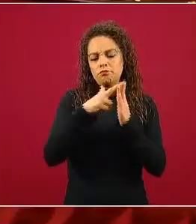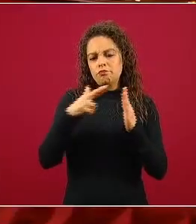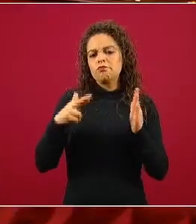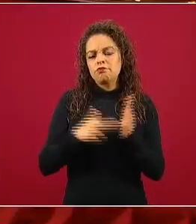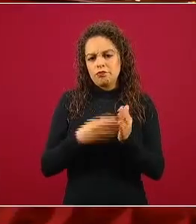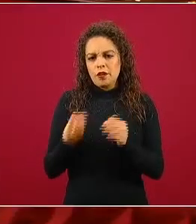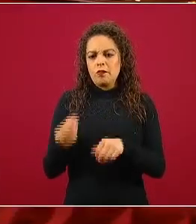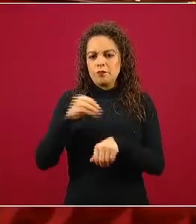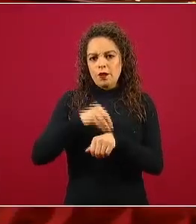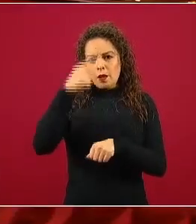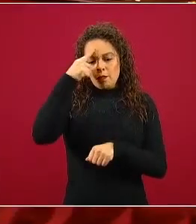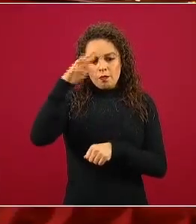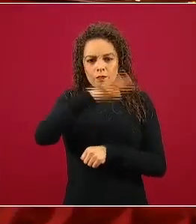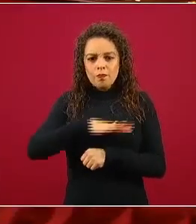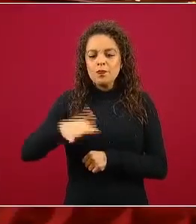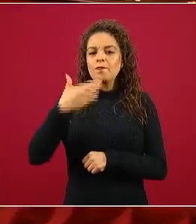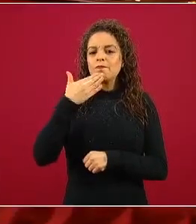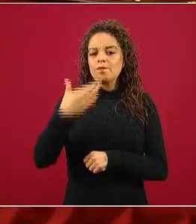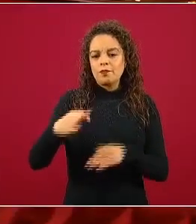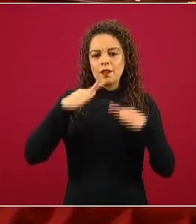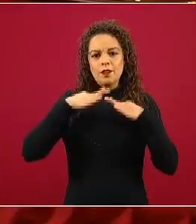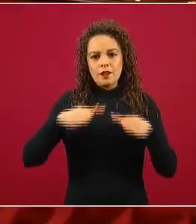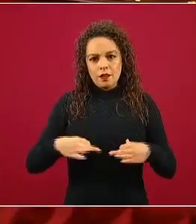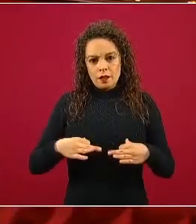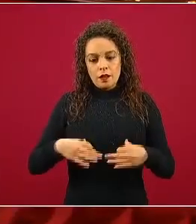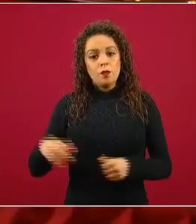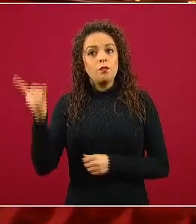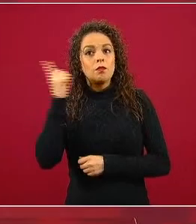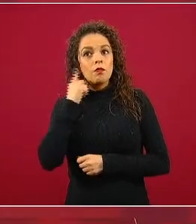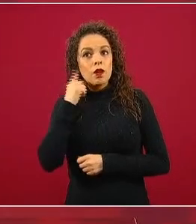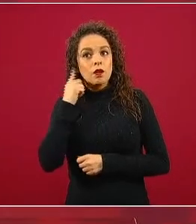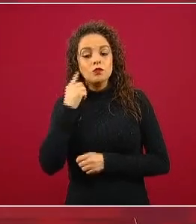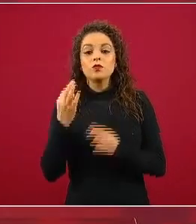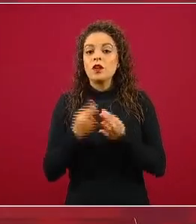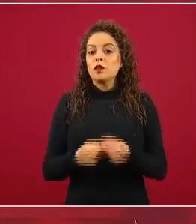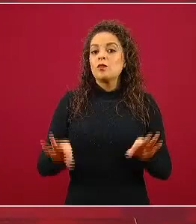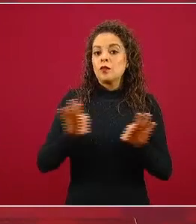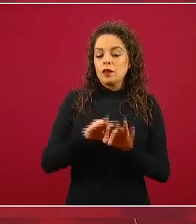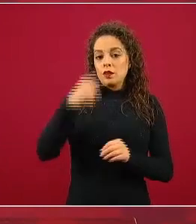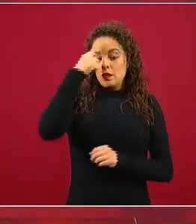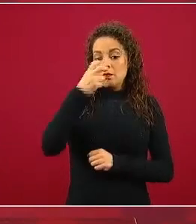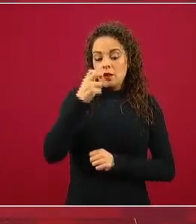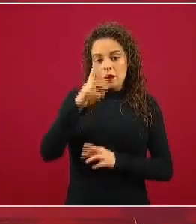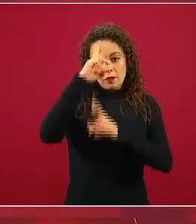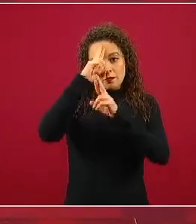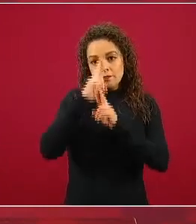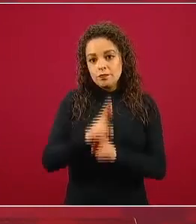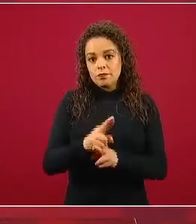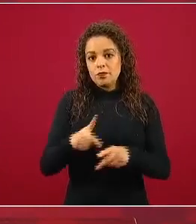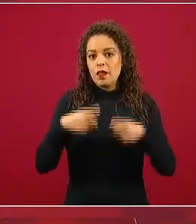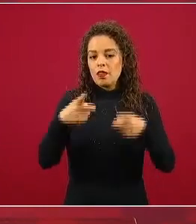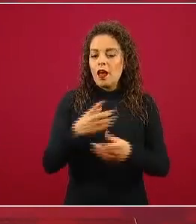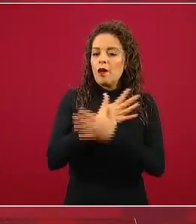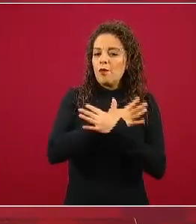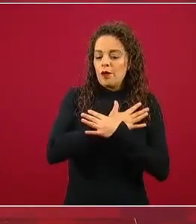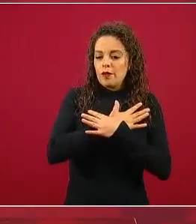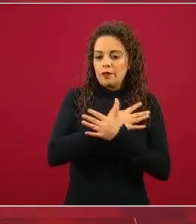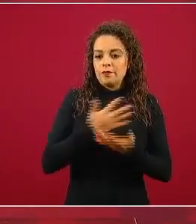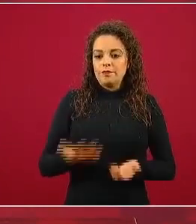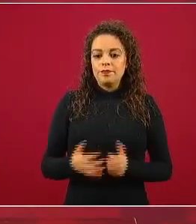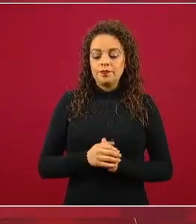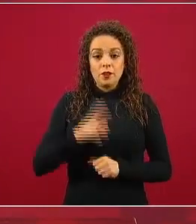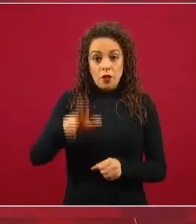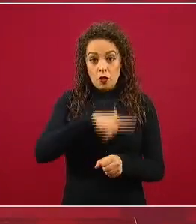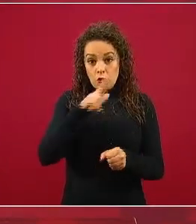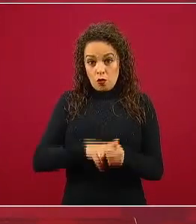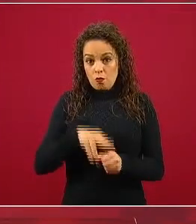todos, escuchar y demostrar amor y respeto. Conscientes de que hay una línea muy delgada entre lo normal y lo anormal,